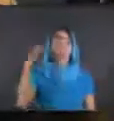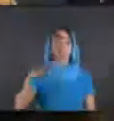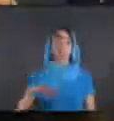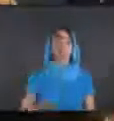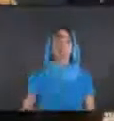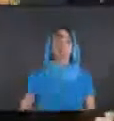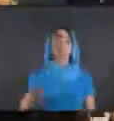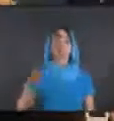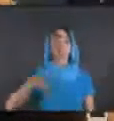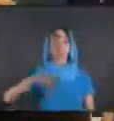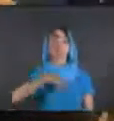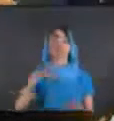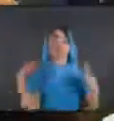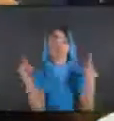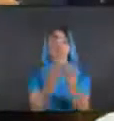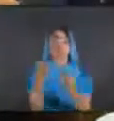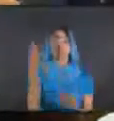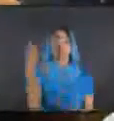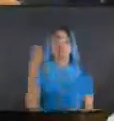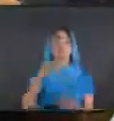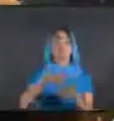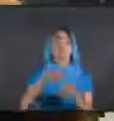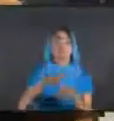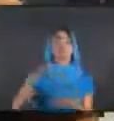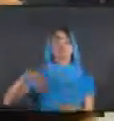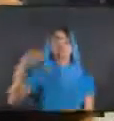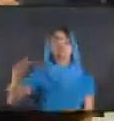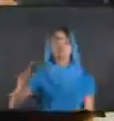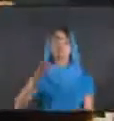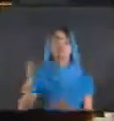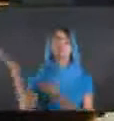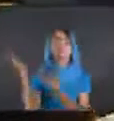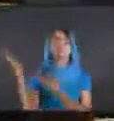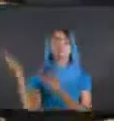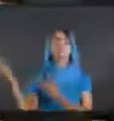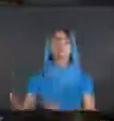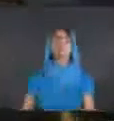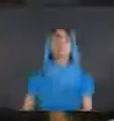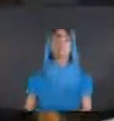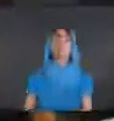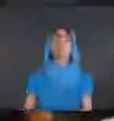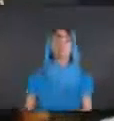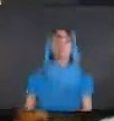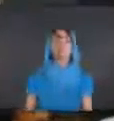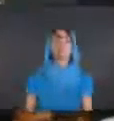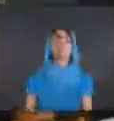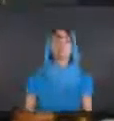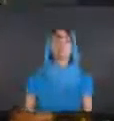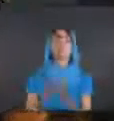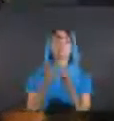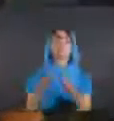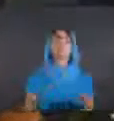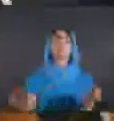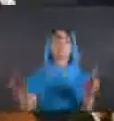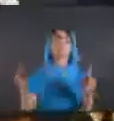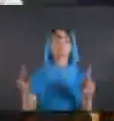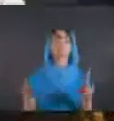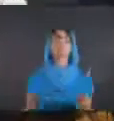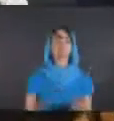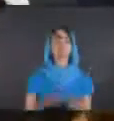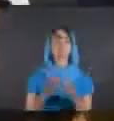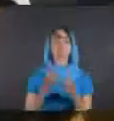Jesús, levantamos estas peticiones al trono de tu gracia, Señor, y te damos gracias por tu bondad y por